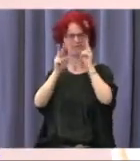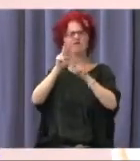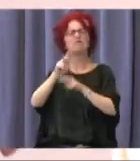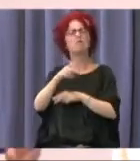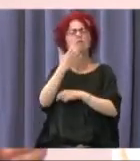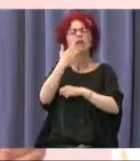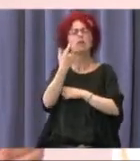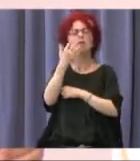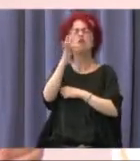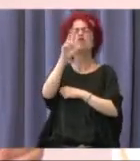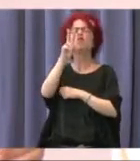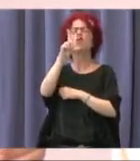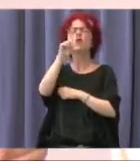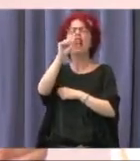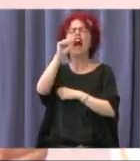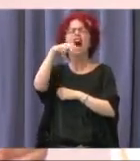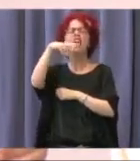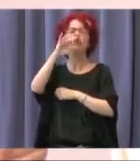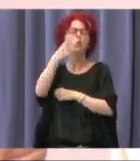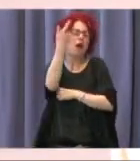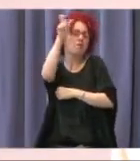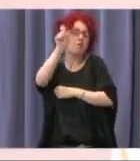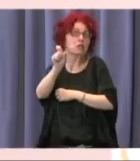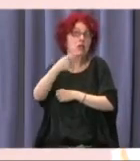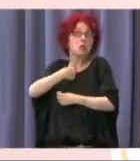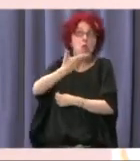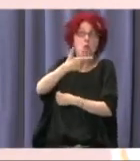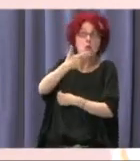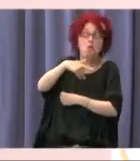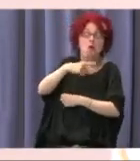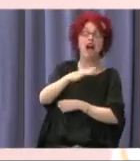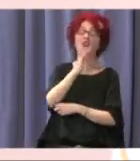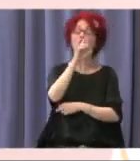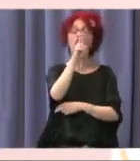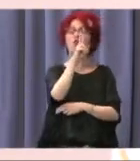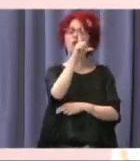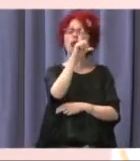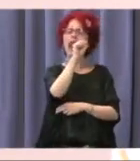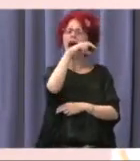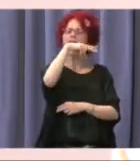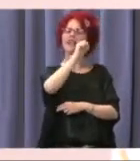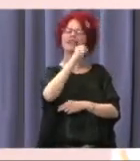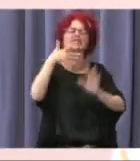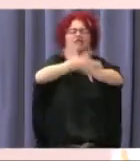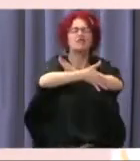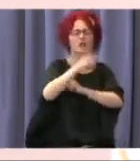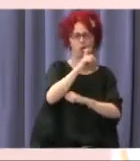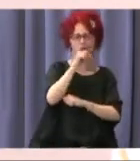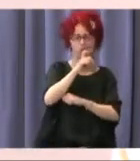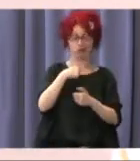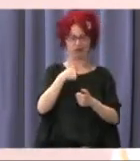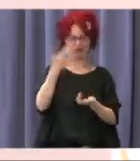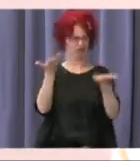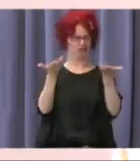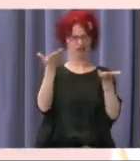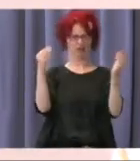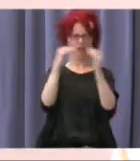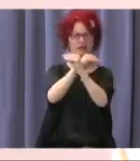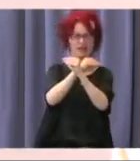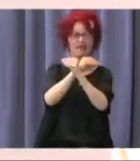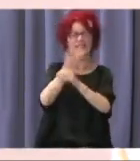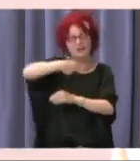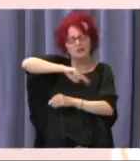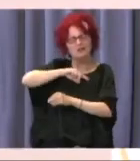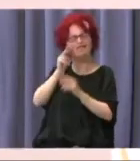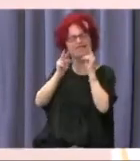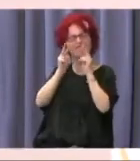alguien indeterminado, pero la fulana es una prostituta, ¿no? Y así tendríamos muchísimas palabras. Pero es que hay muchas otras